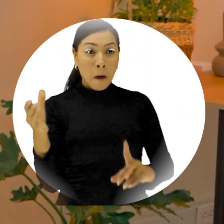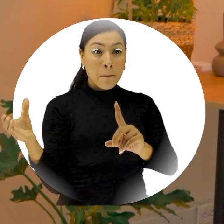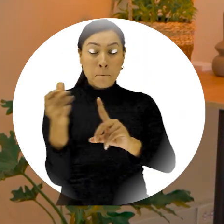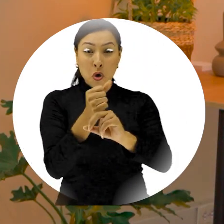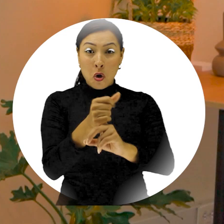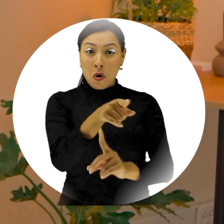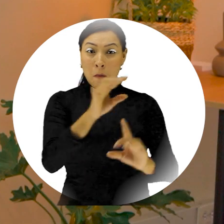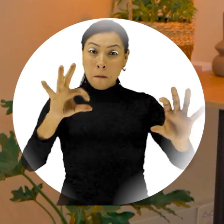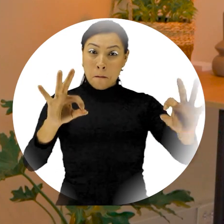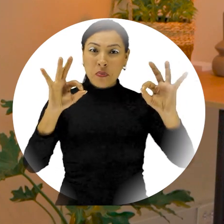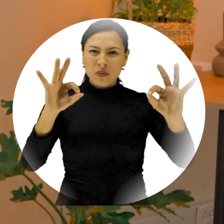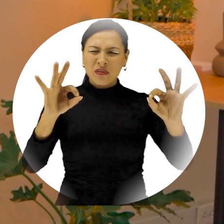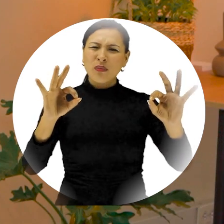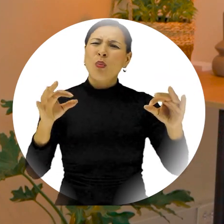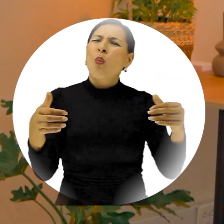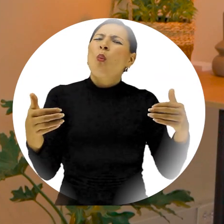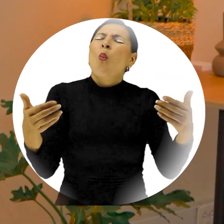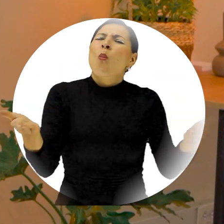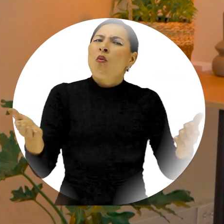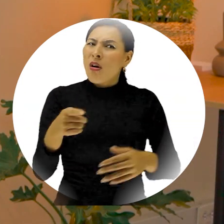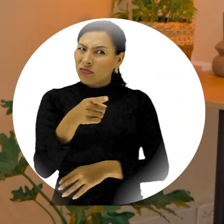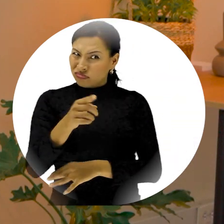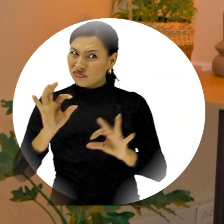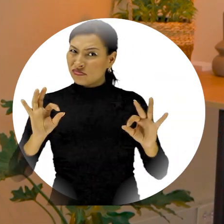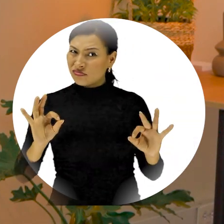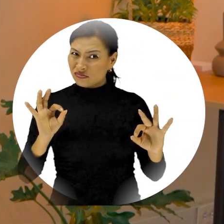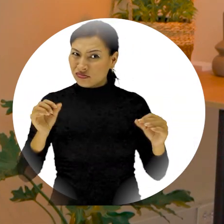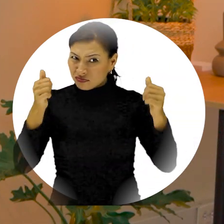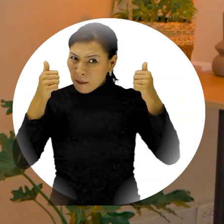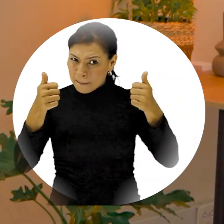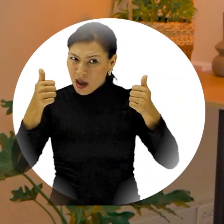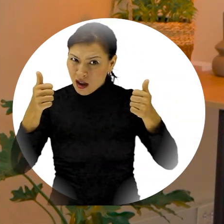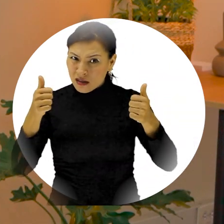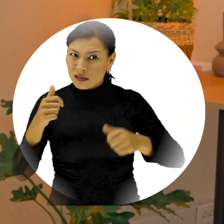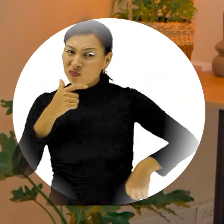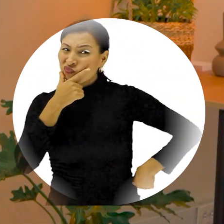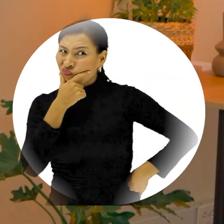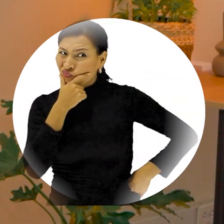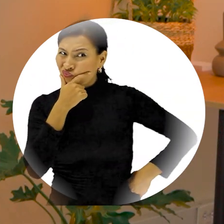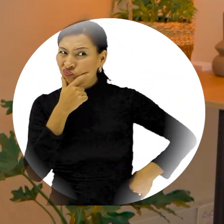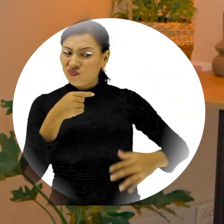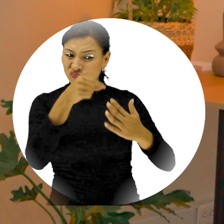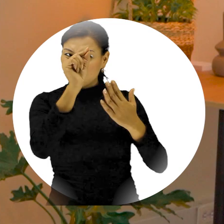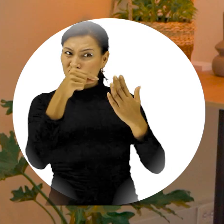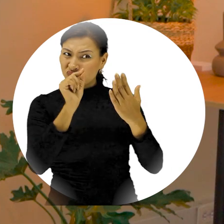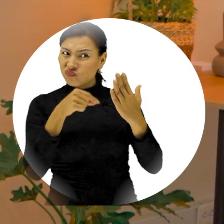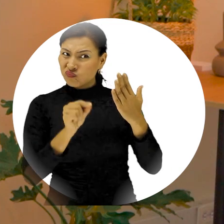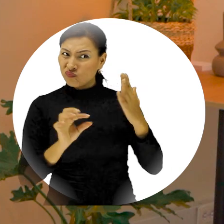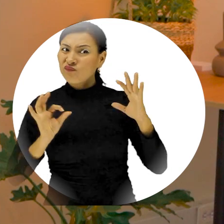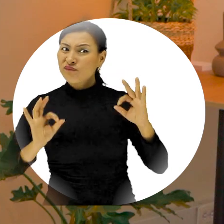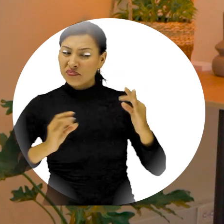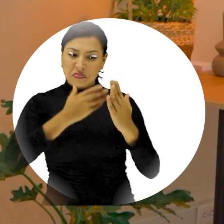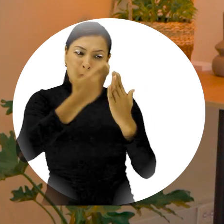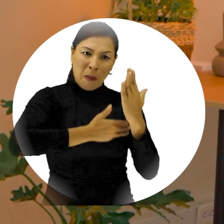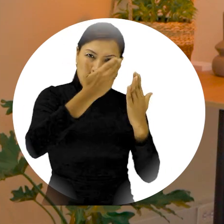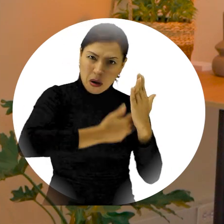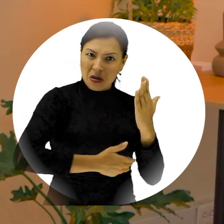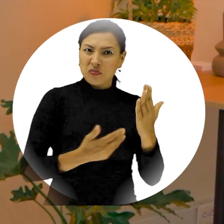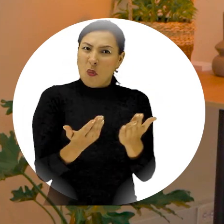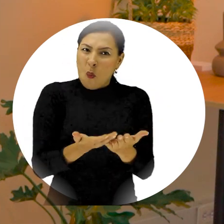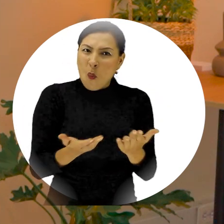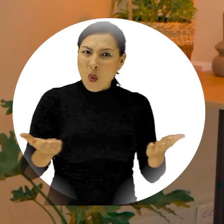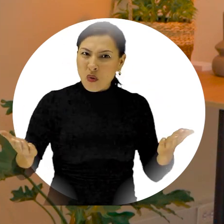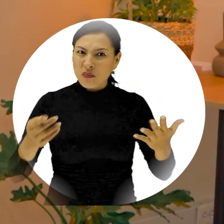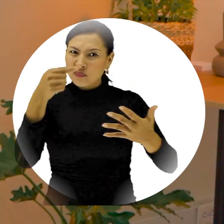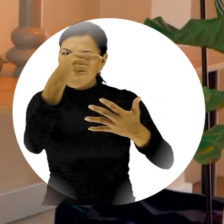encontré y fue perfecto, cómo hacer para entender si ese inmueble estaba como con todo lo legal y que estuviera como apto